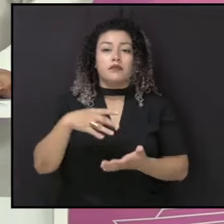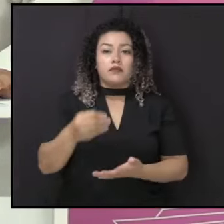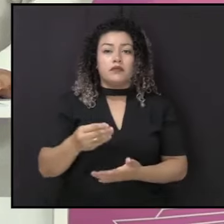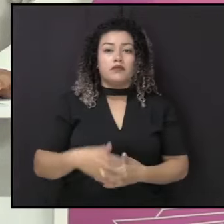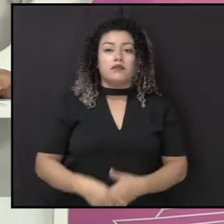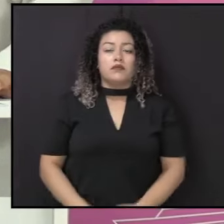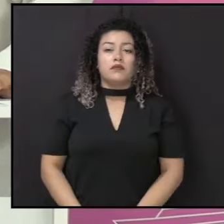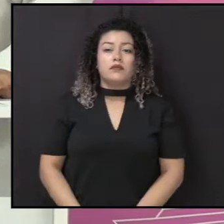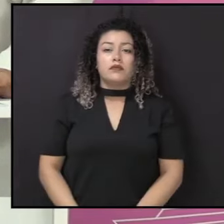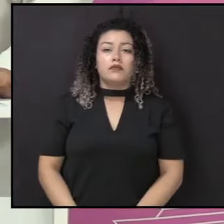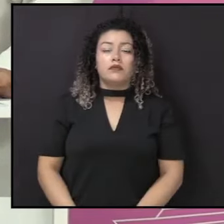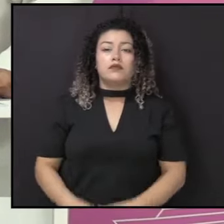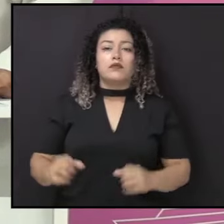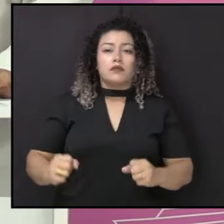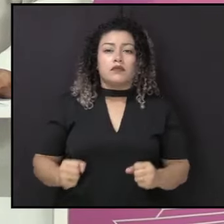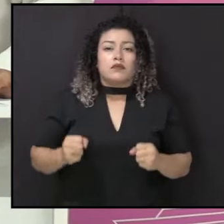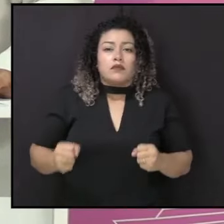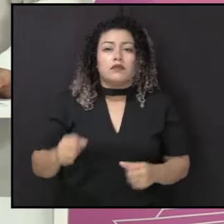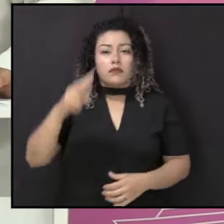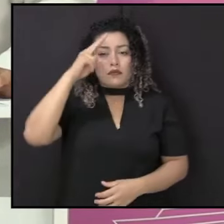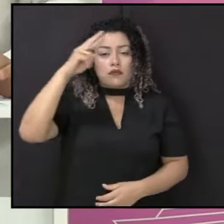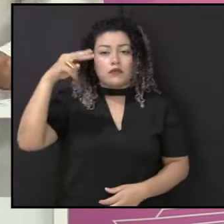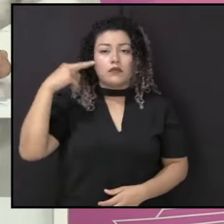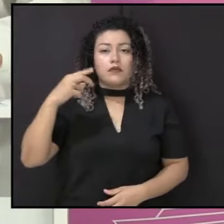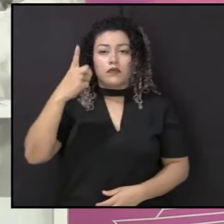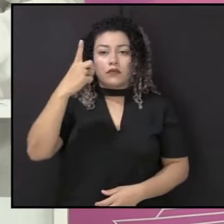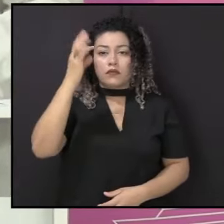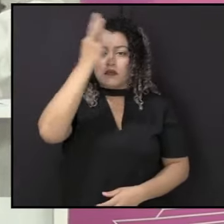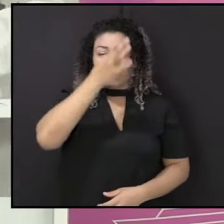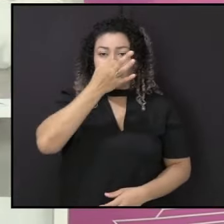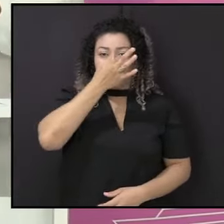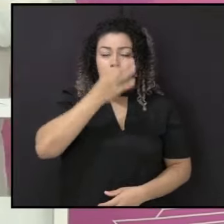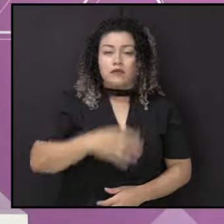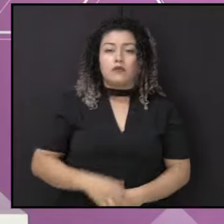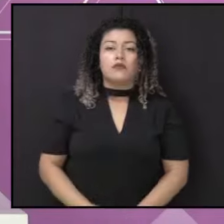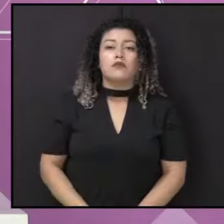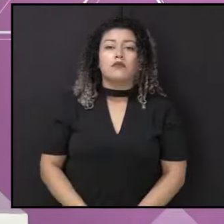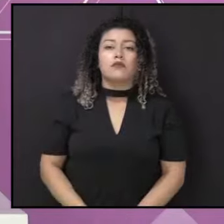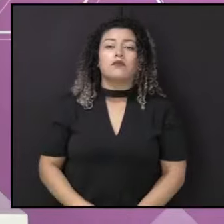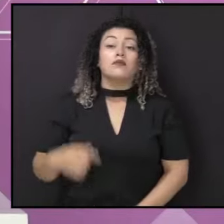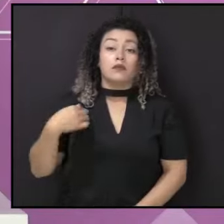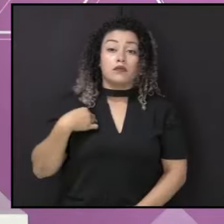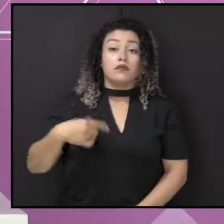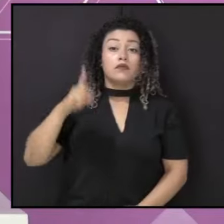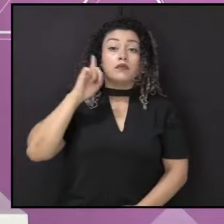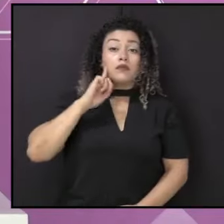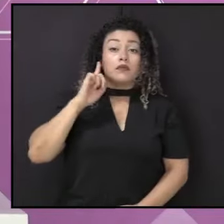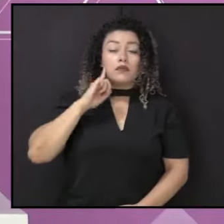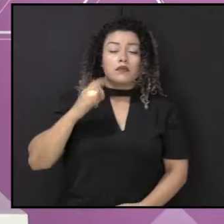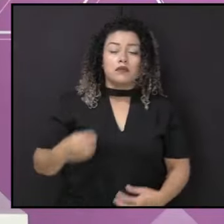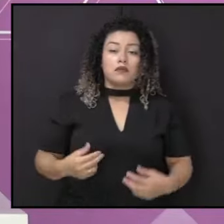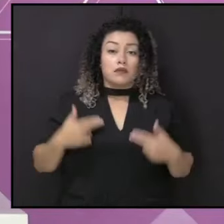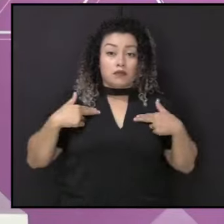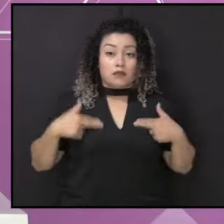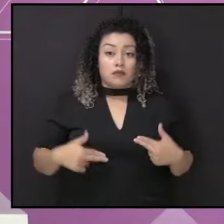Le comento a la candidata de Fuerza por México Veracruz, tiene un minuto en este segmento de contrarréplicas. Soy una mujer humanista